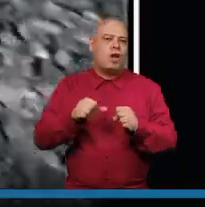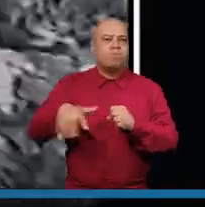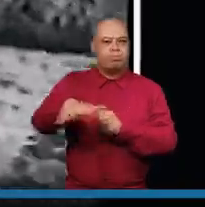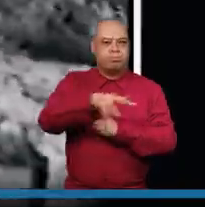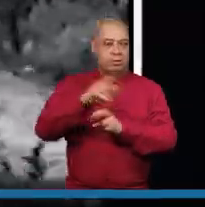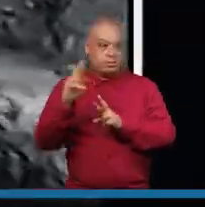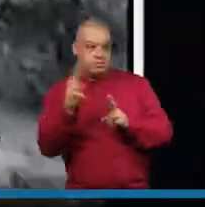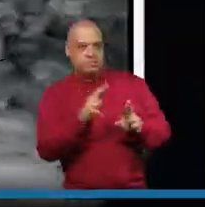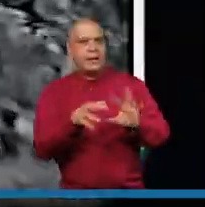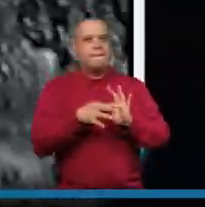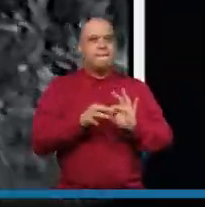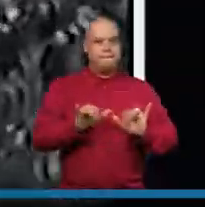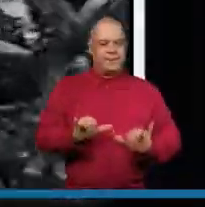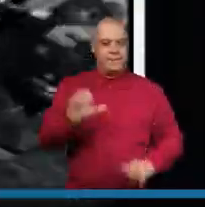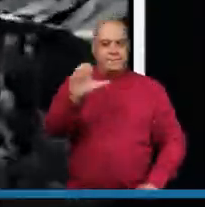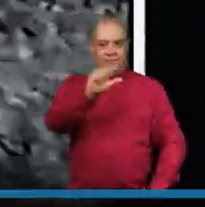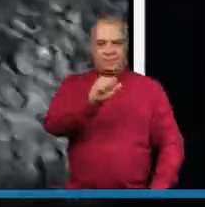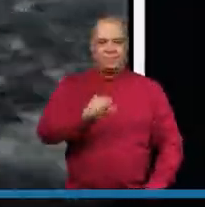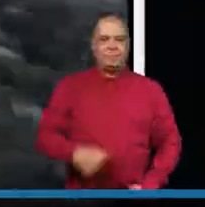Bogotá.